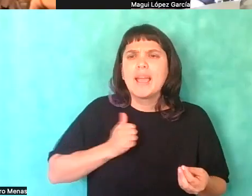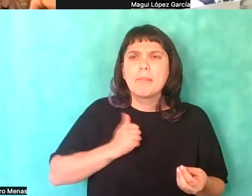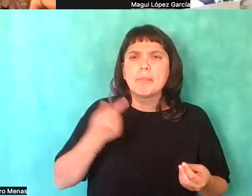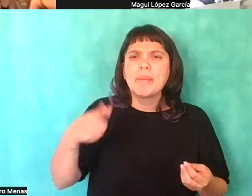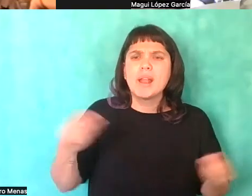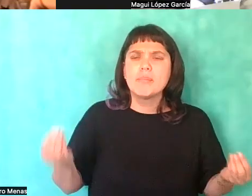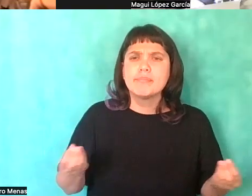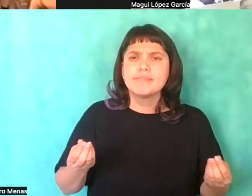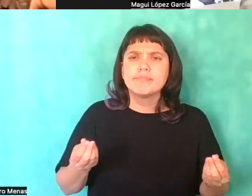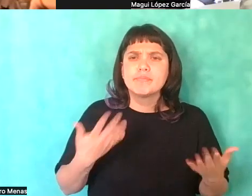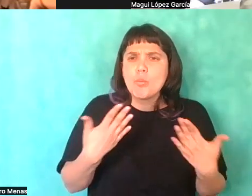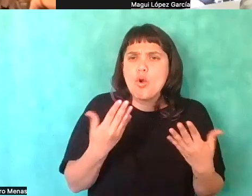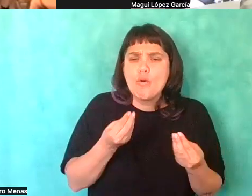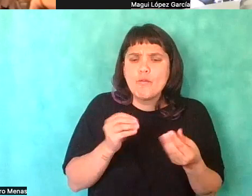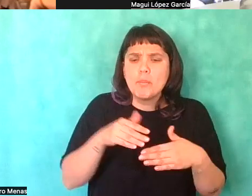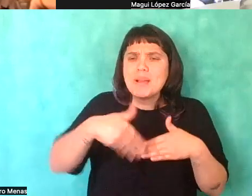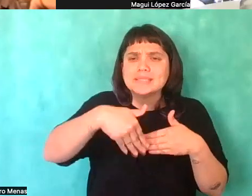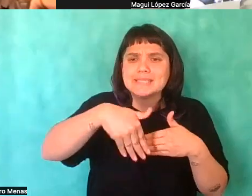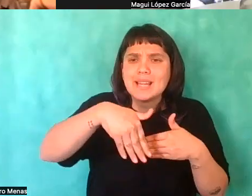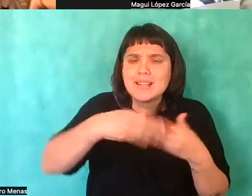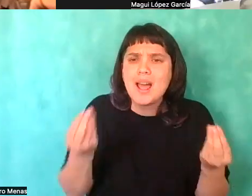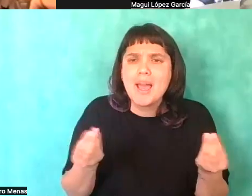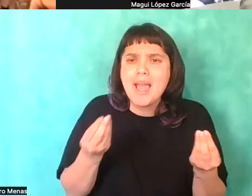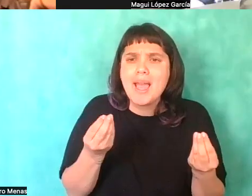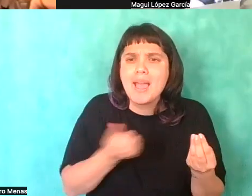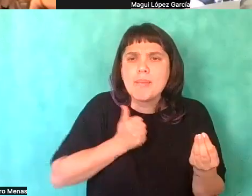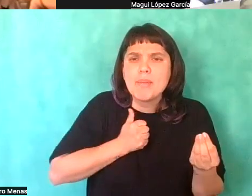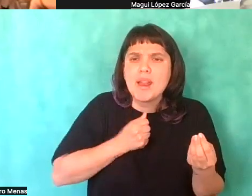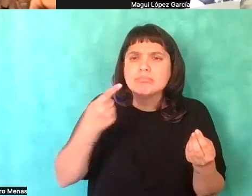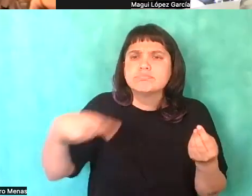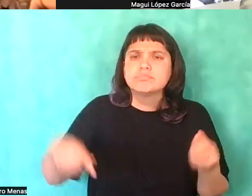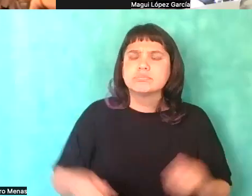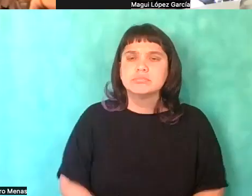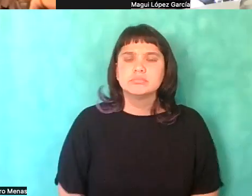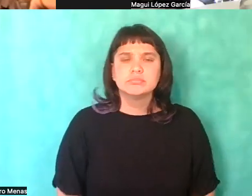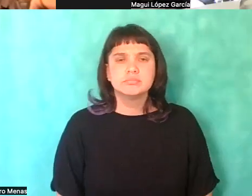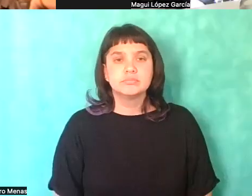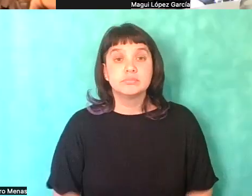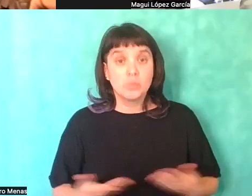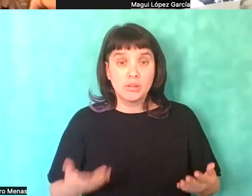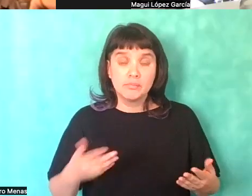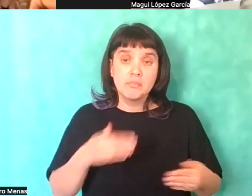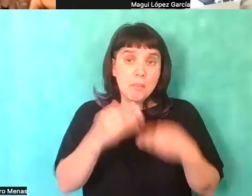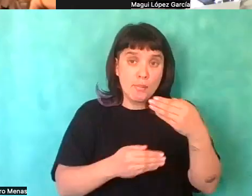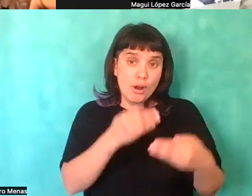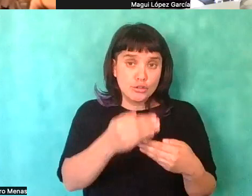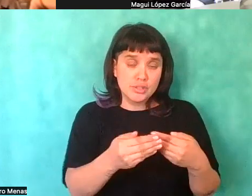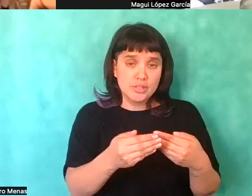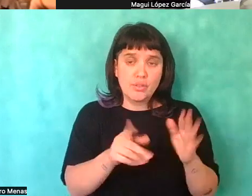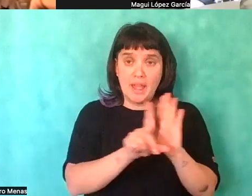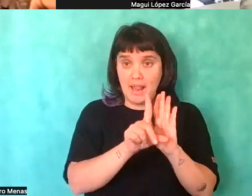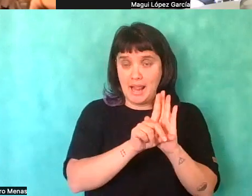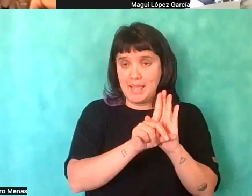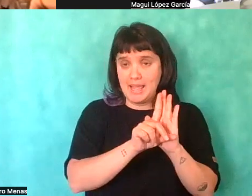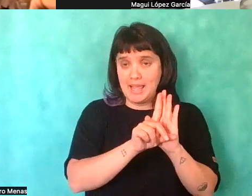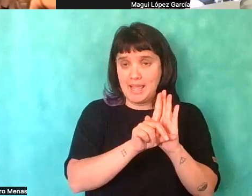esperar en lo inmediato o en lo mediato? Bueno, todavía está en proceso, digamos, de implementación, pero si